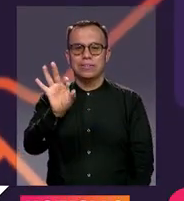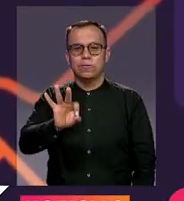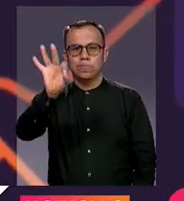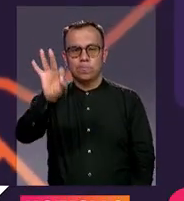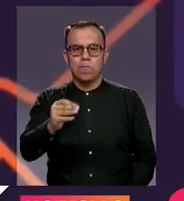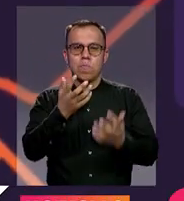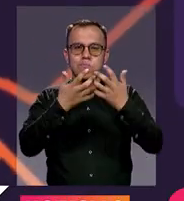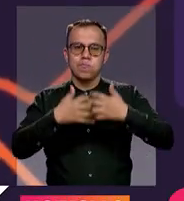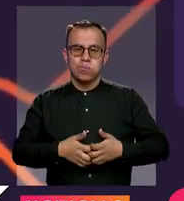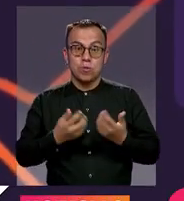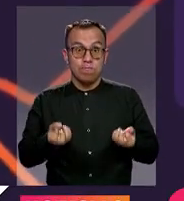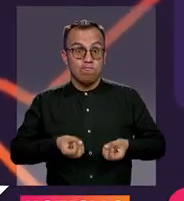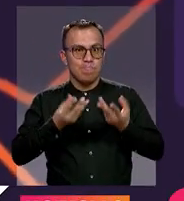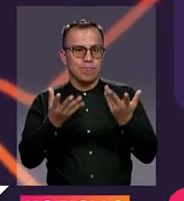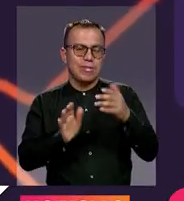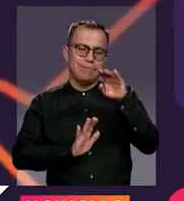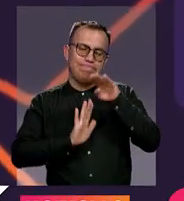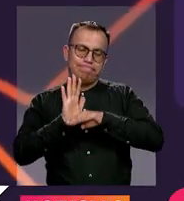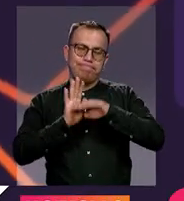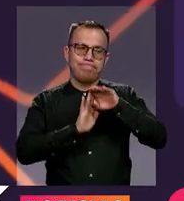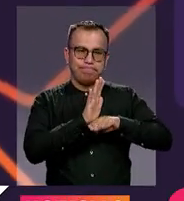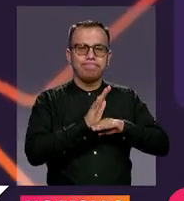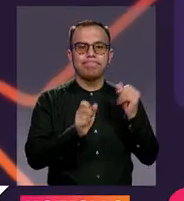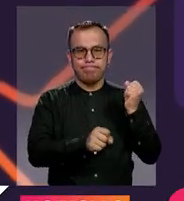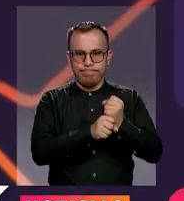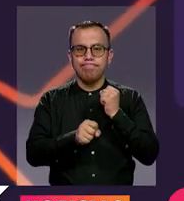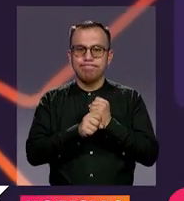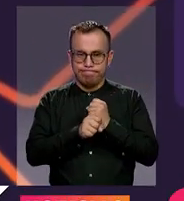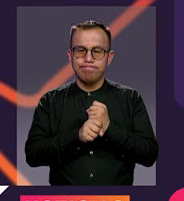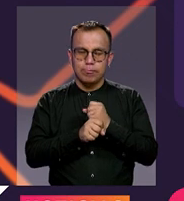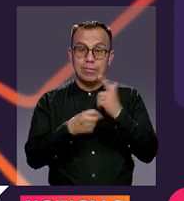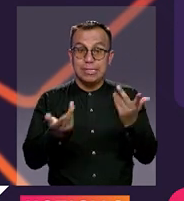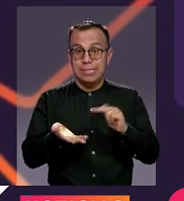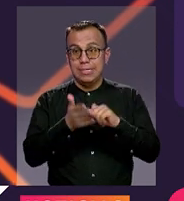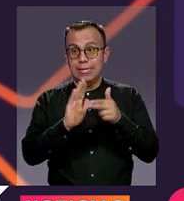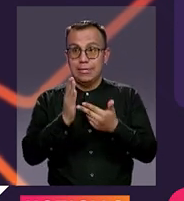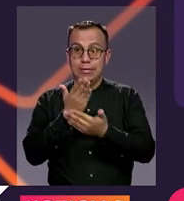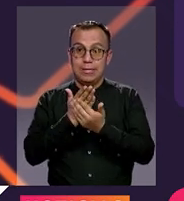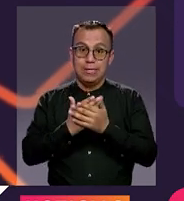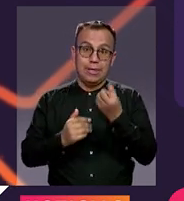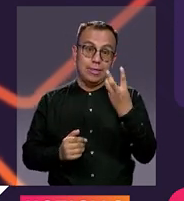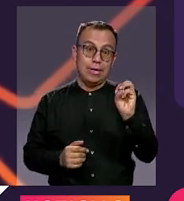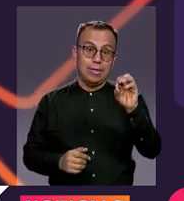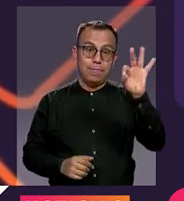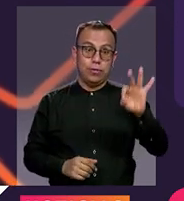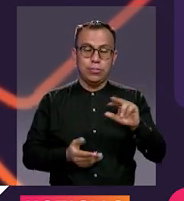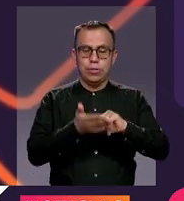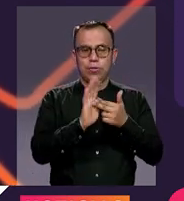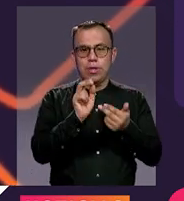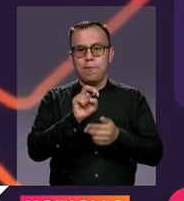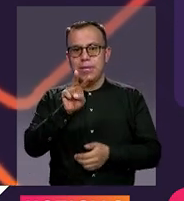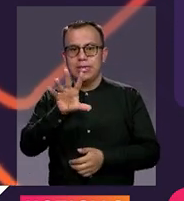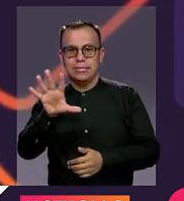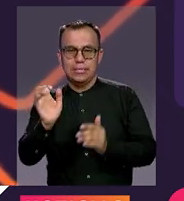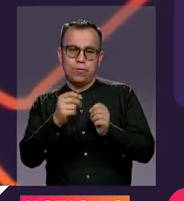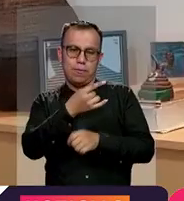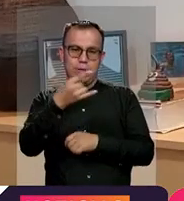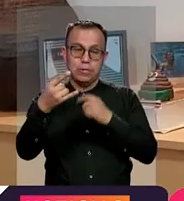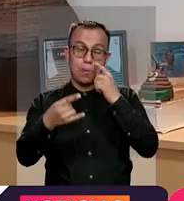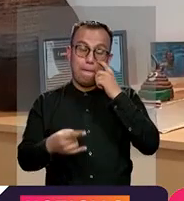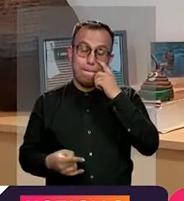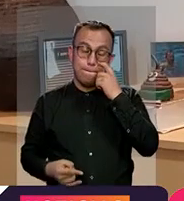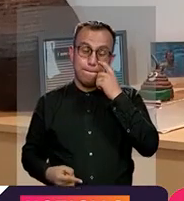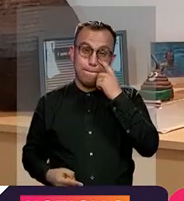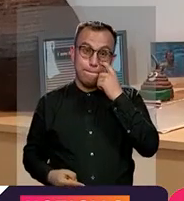de los empleadores manifestó que disminuirá el número de trabajadores, dato que estaba en 30% en abril y 25% en marzo.